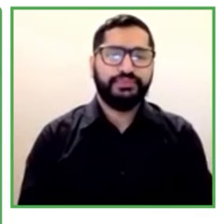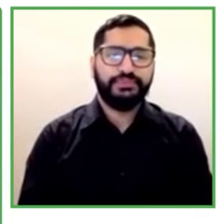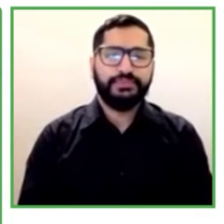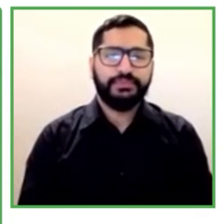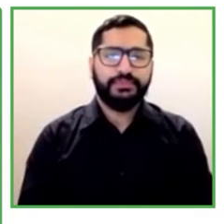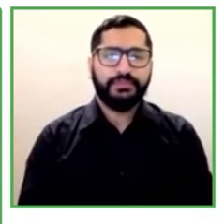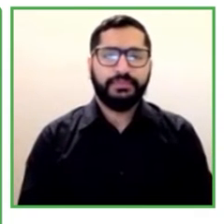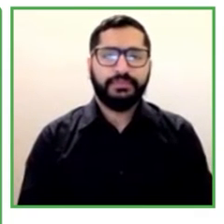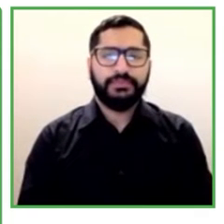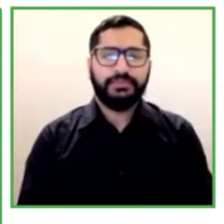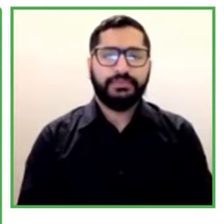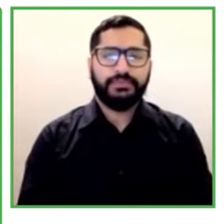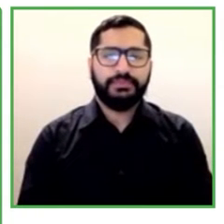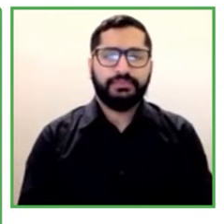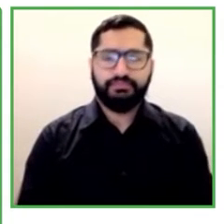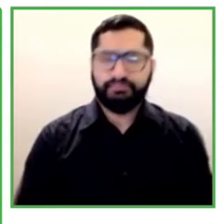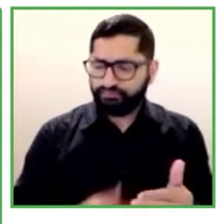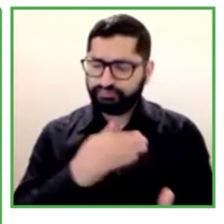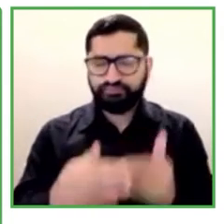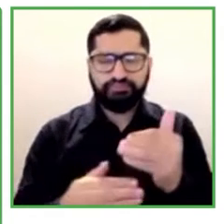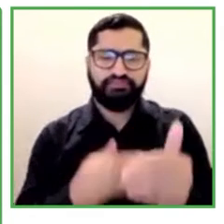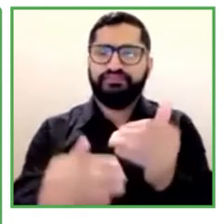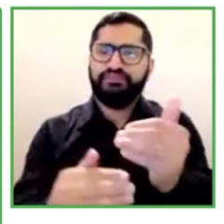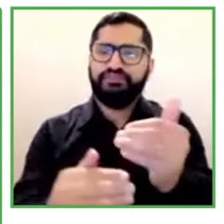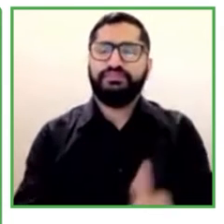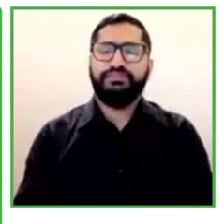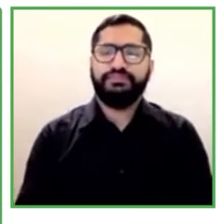pero no es suficiente para la inclusión.